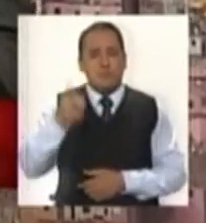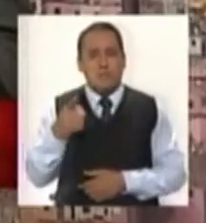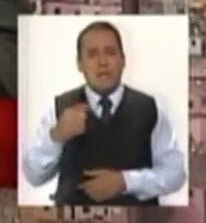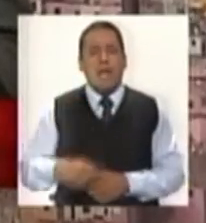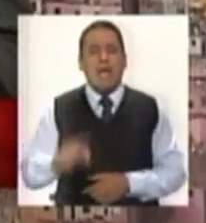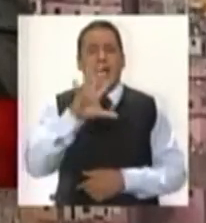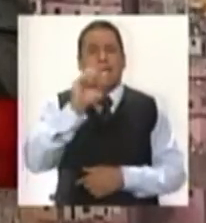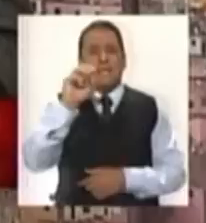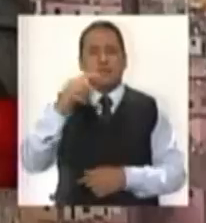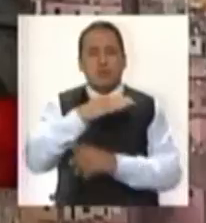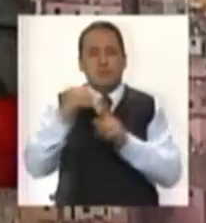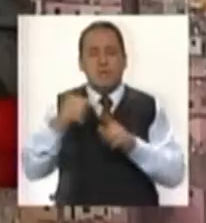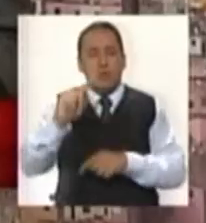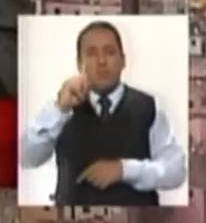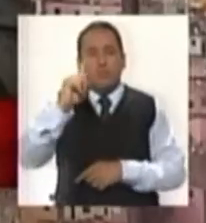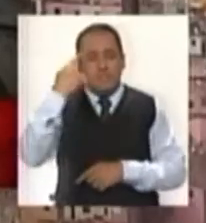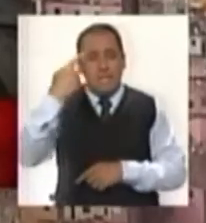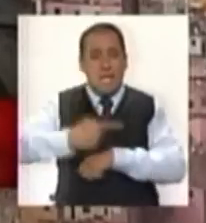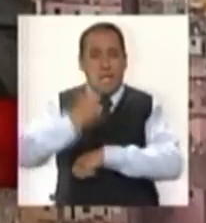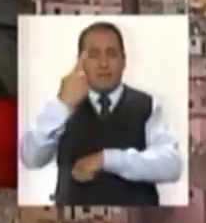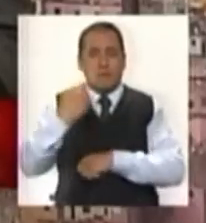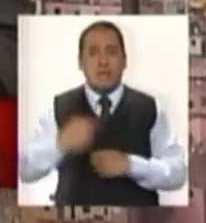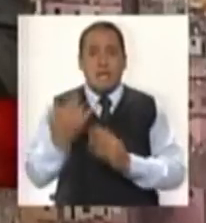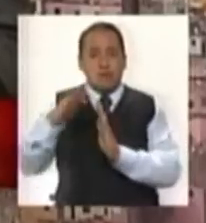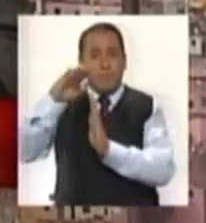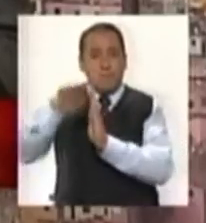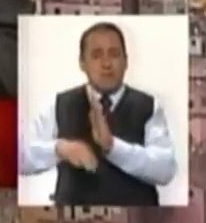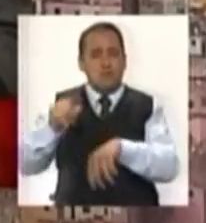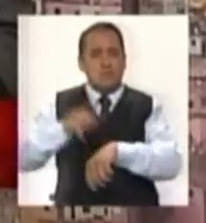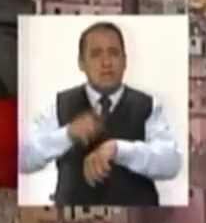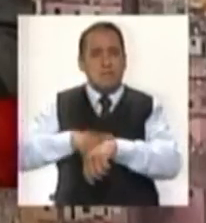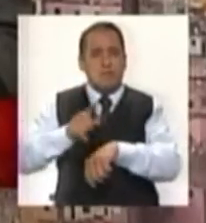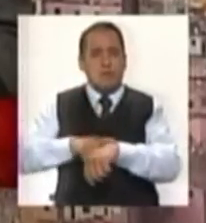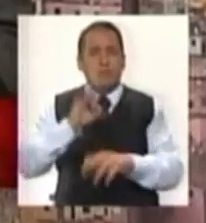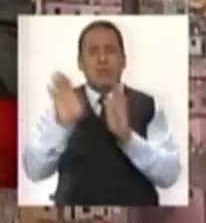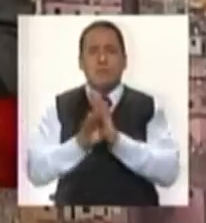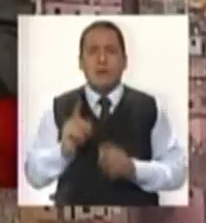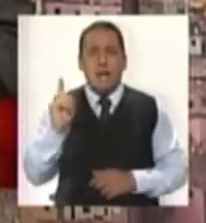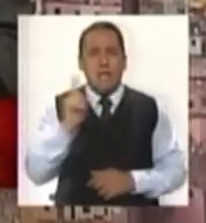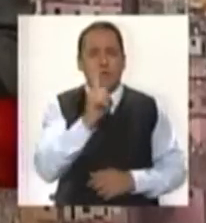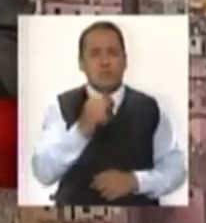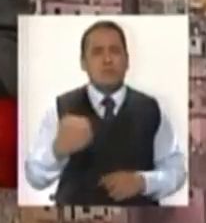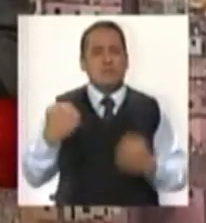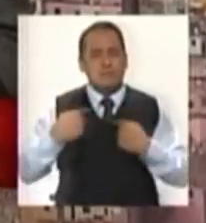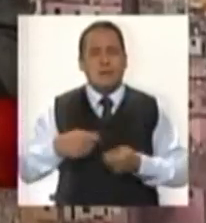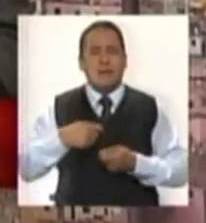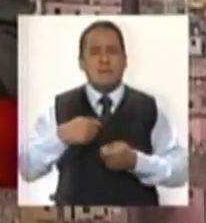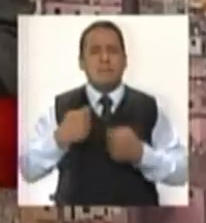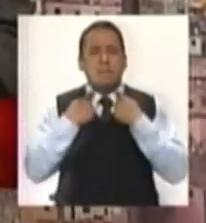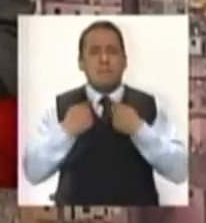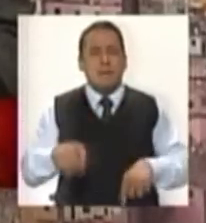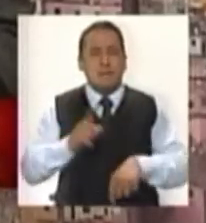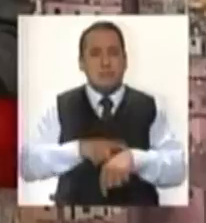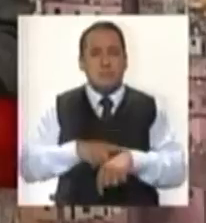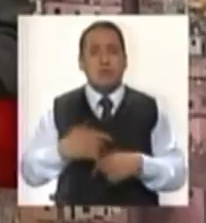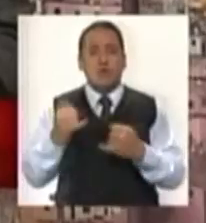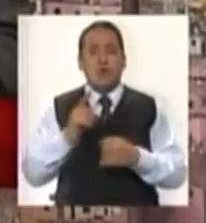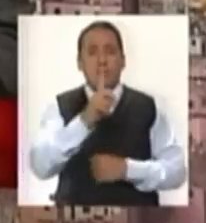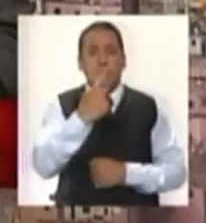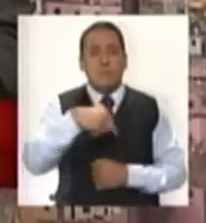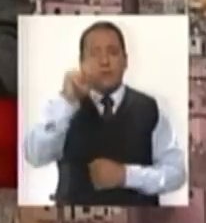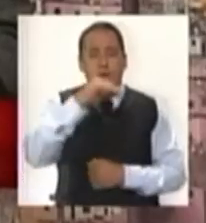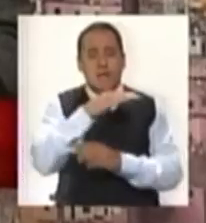de pasajeros al día. Con esto hemos reducido el tiempo que cada uno de nosotros gasta en transportarse y hoy